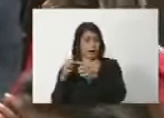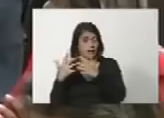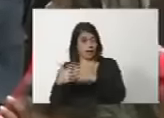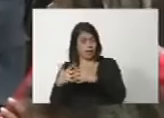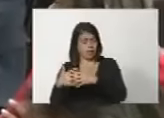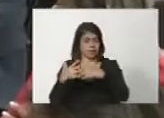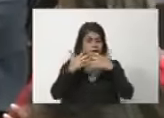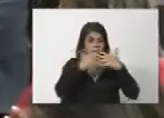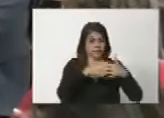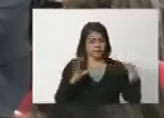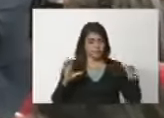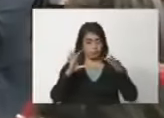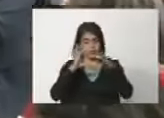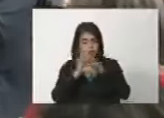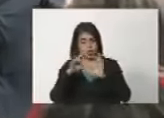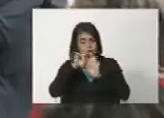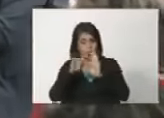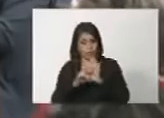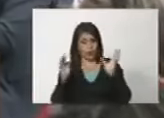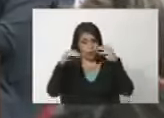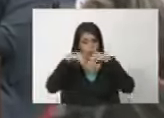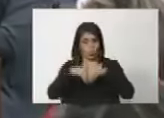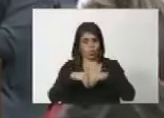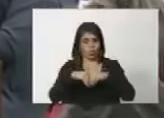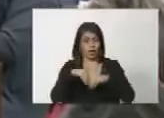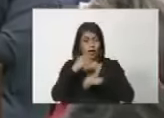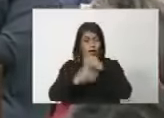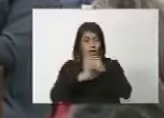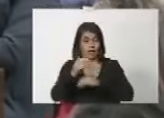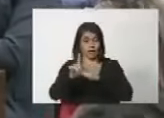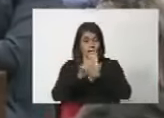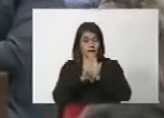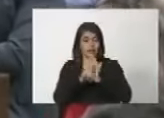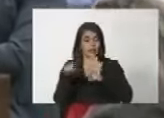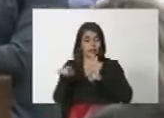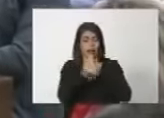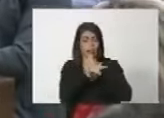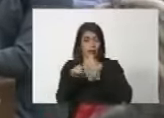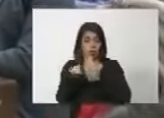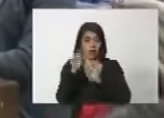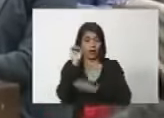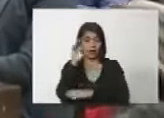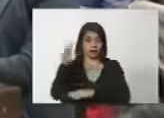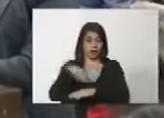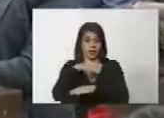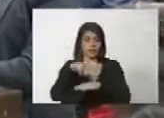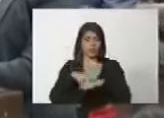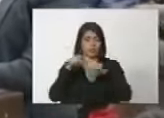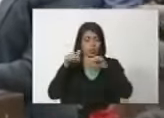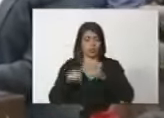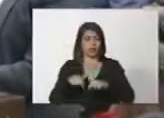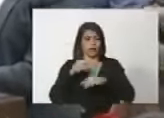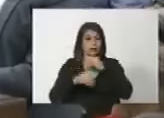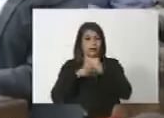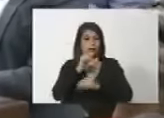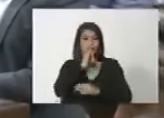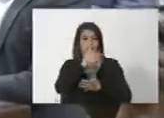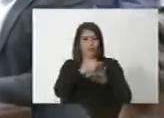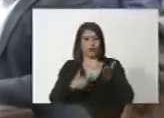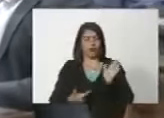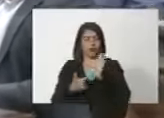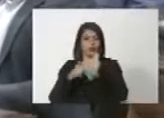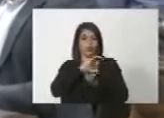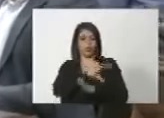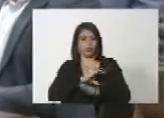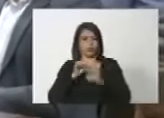en términos y condiciones establecidos en el acuerdo que conforme a la ley dicte la Asamblea Nacional, basado en el informe que emita